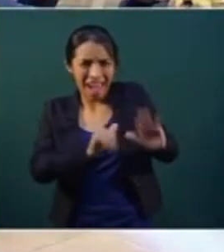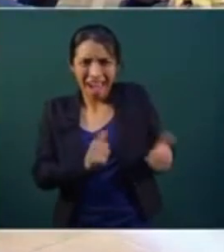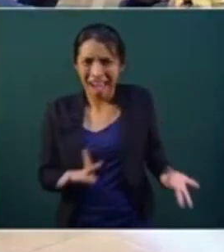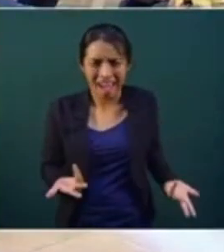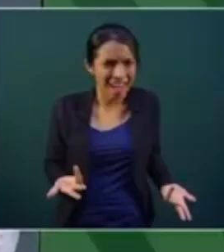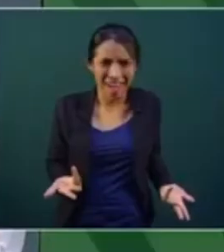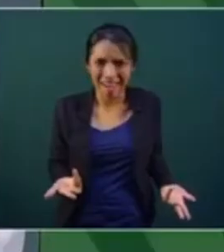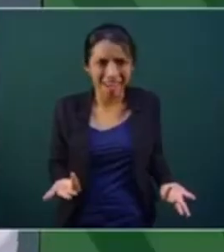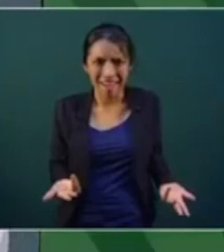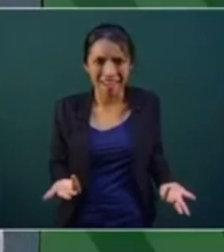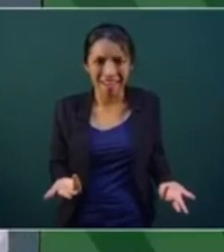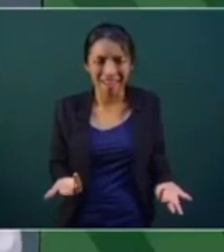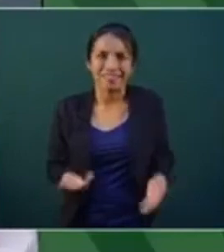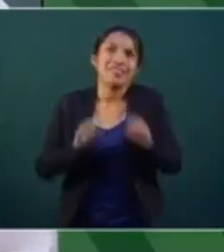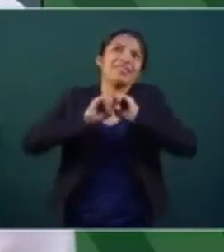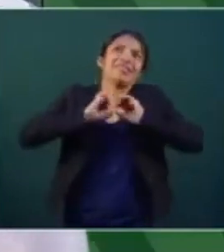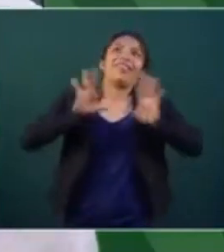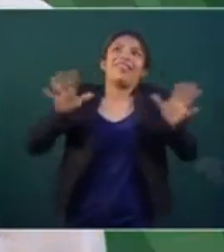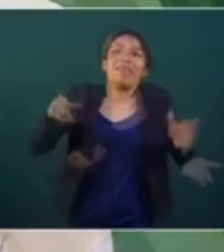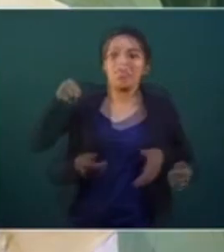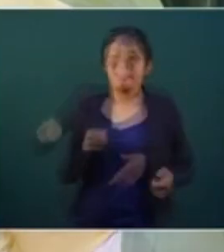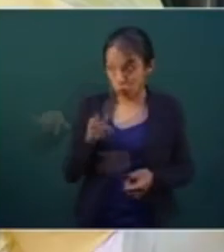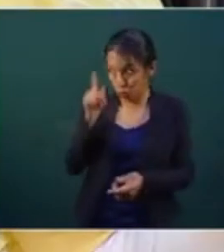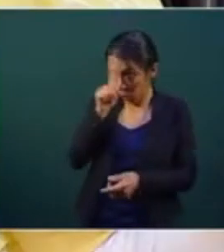con más razón cuando se trata de un servidor